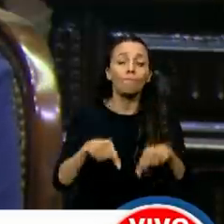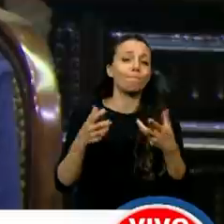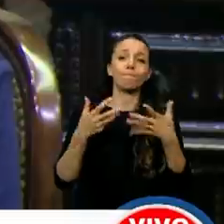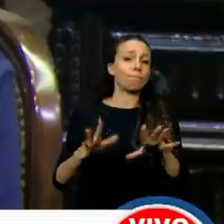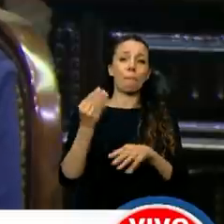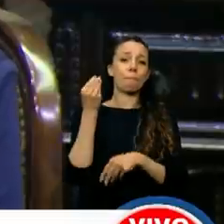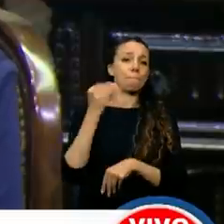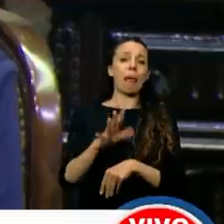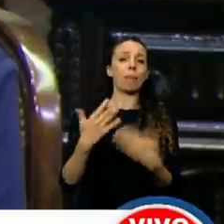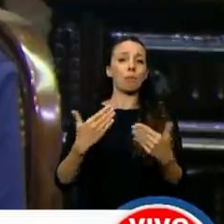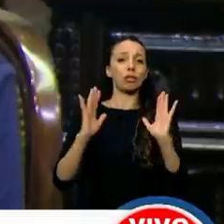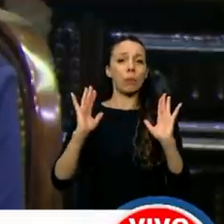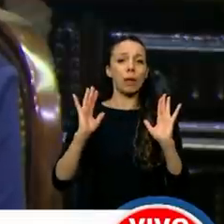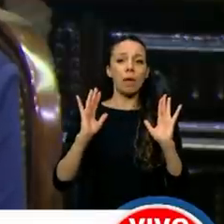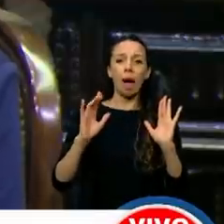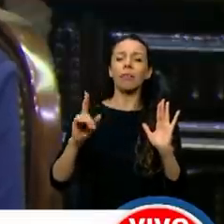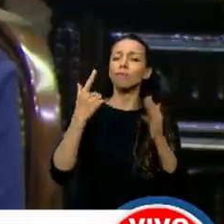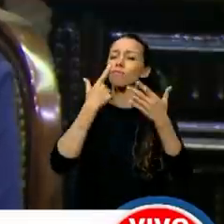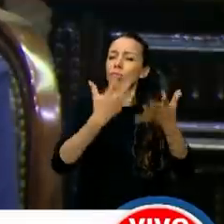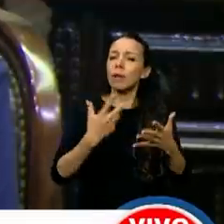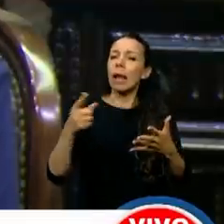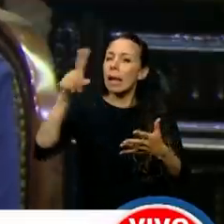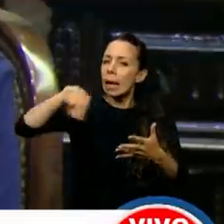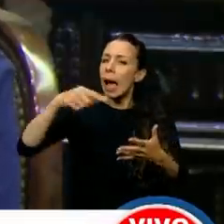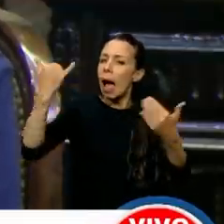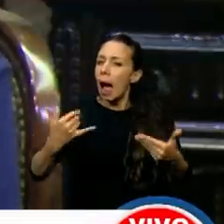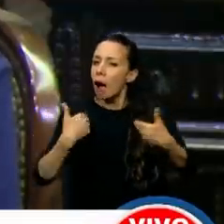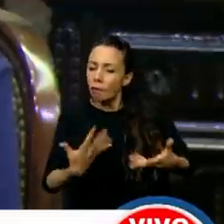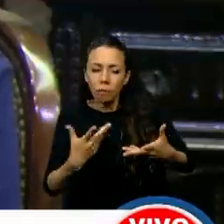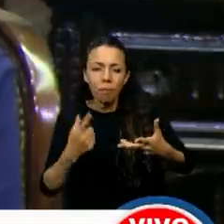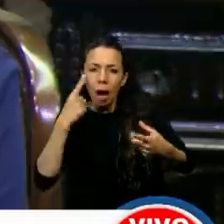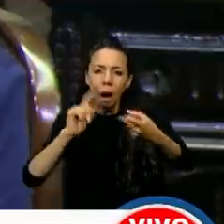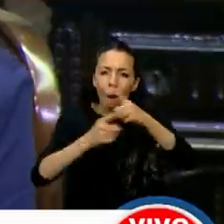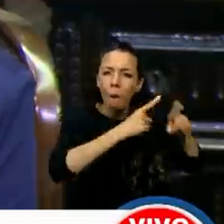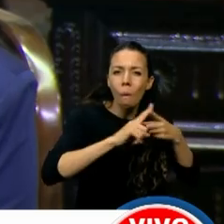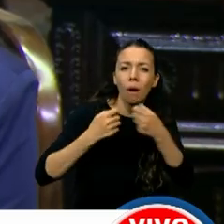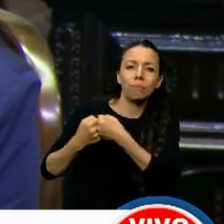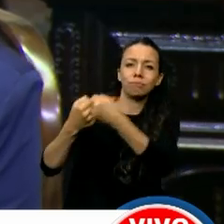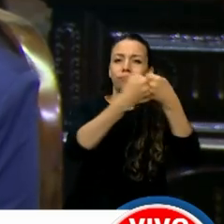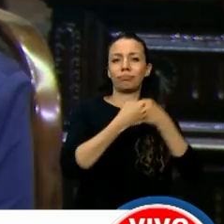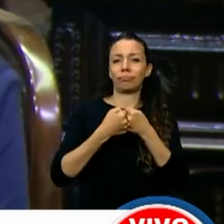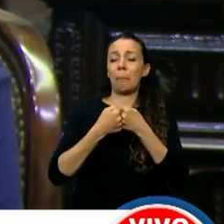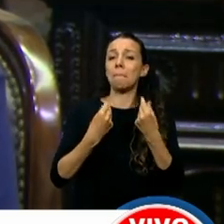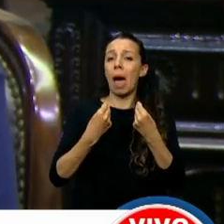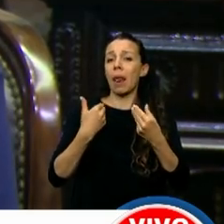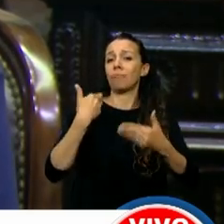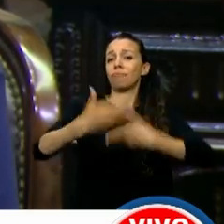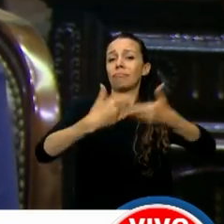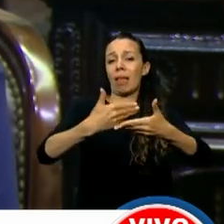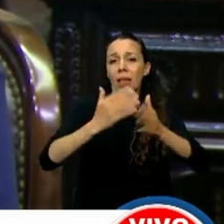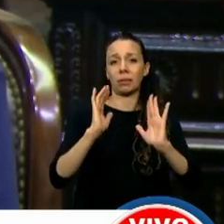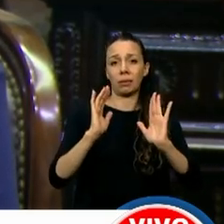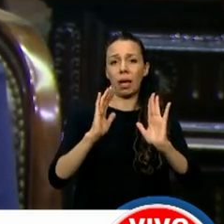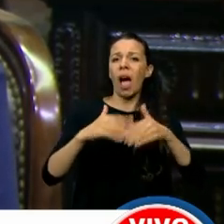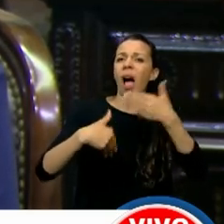muestra a que están dispuestos a consensuar entre todos para sacar adelante cuál patria la patria que debatamos